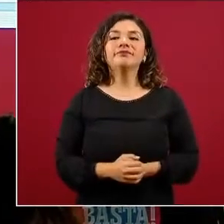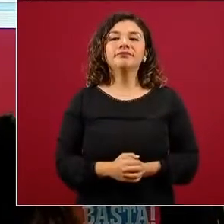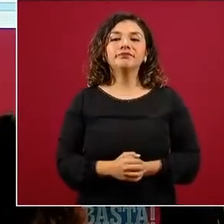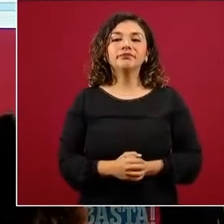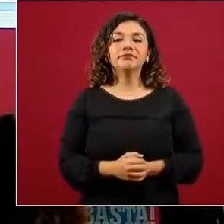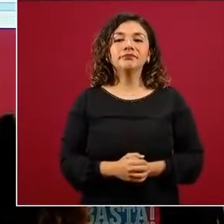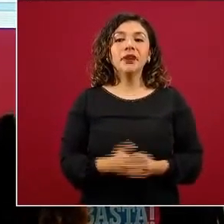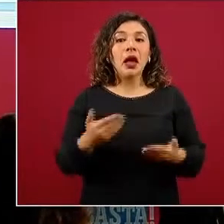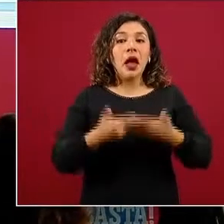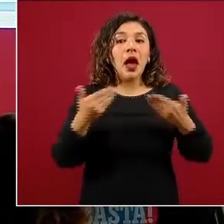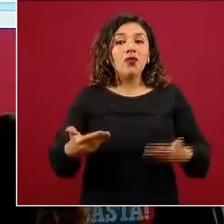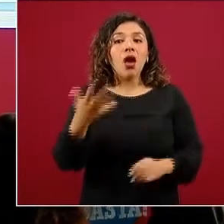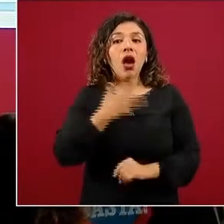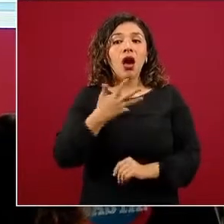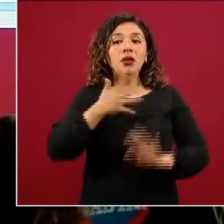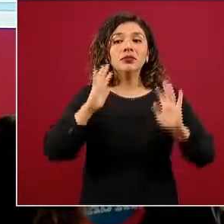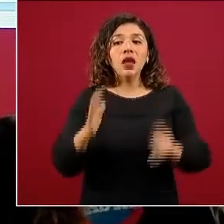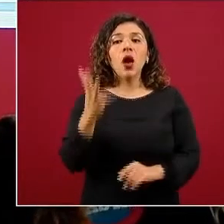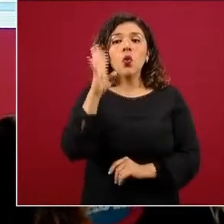Sumamos ya